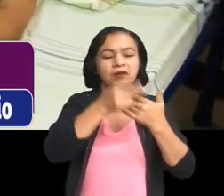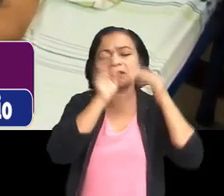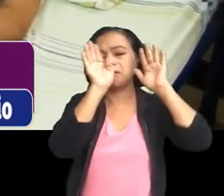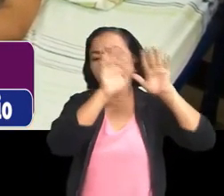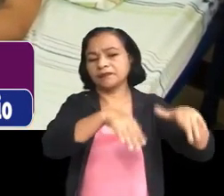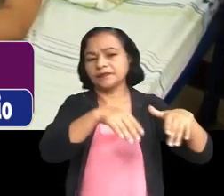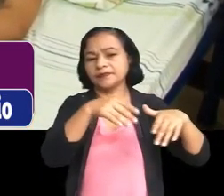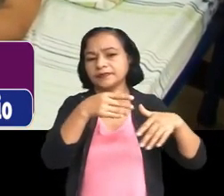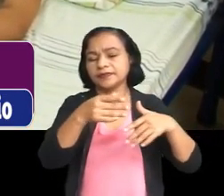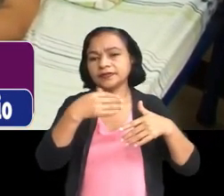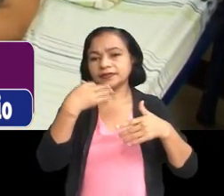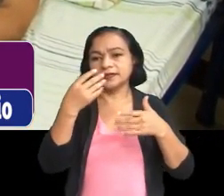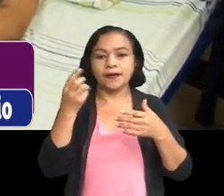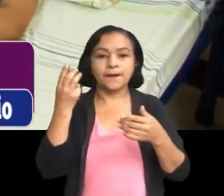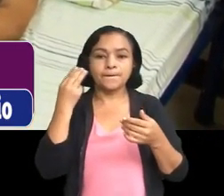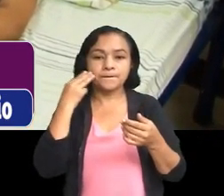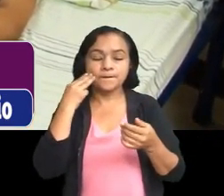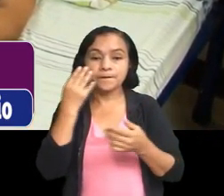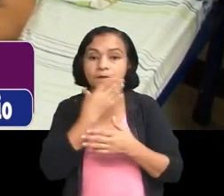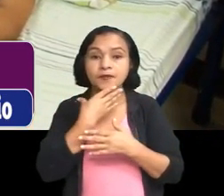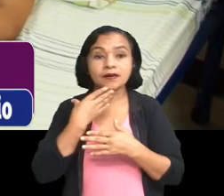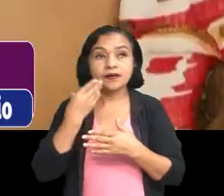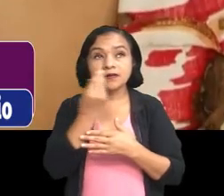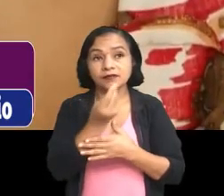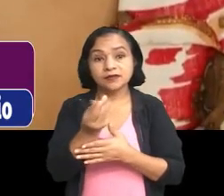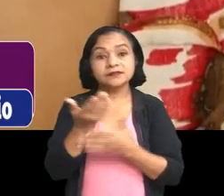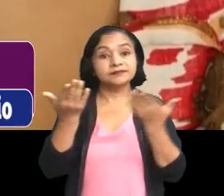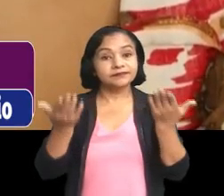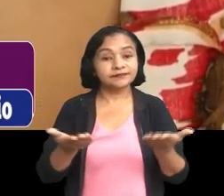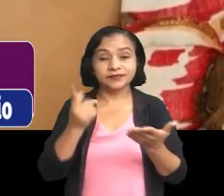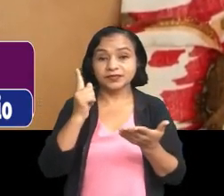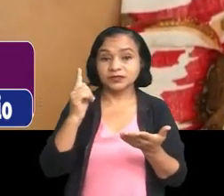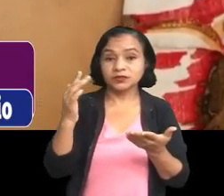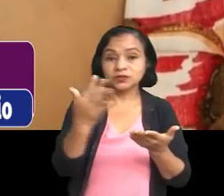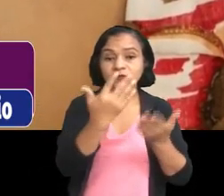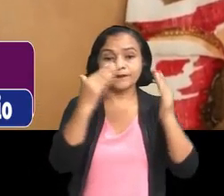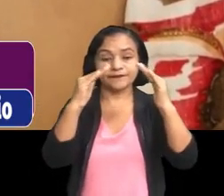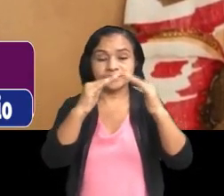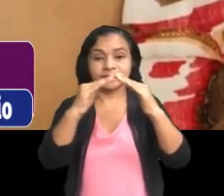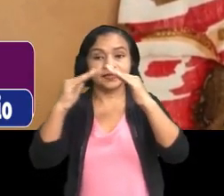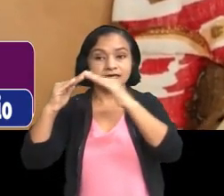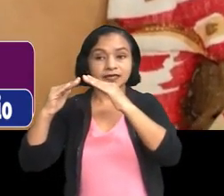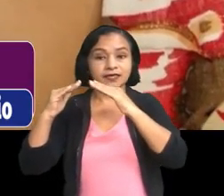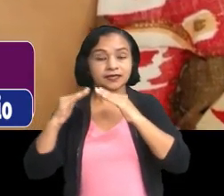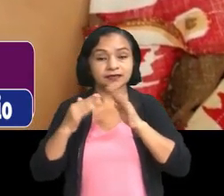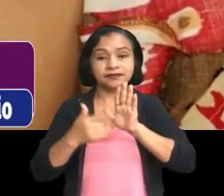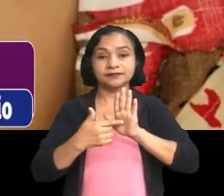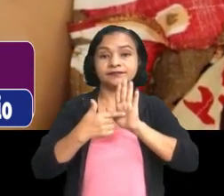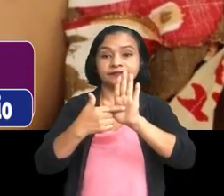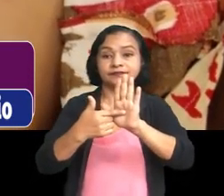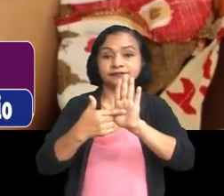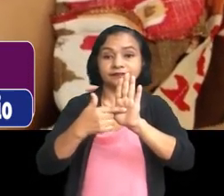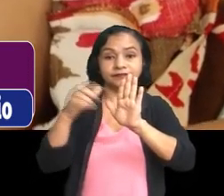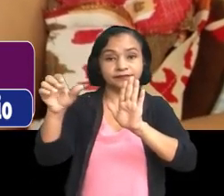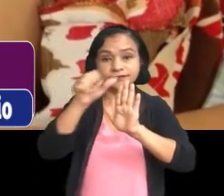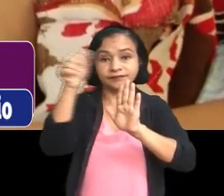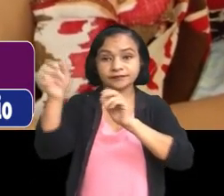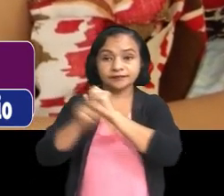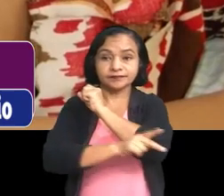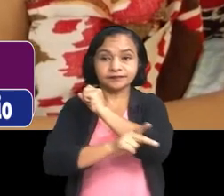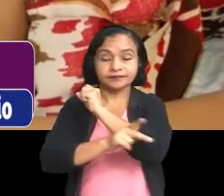dirigidos, ¿verdad?, incluso a la madre adolescente, ¿verdad? Entonces, todas esas casas maternas, vos ves ejemplo en otros países, digamos,